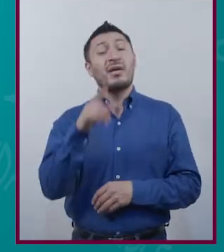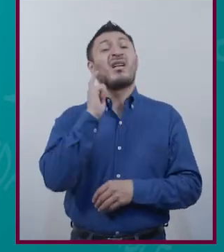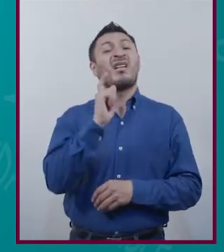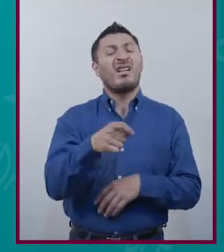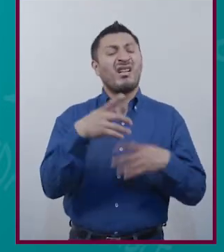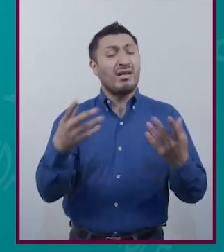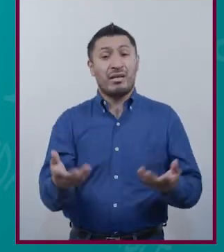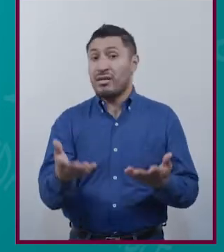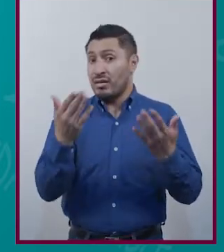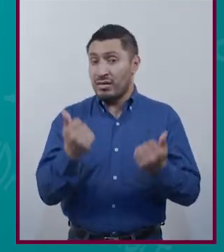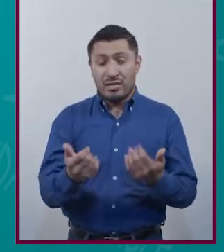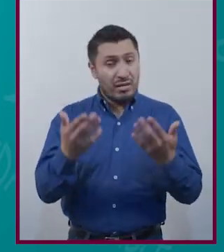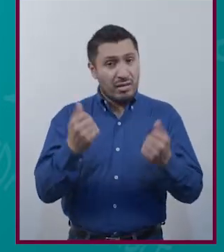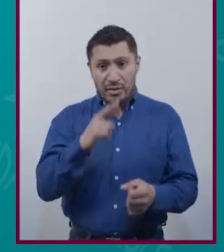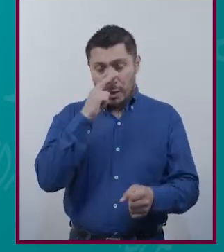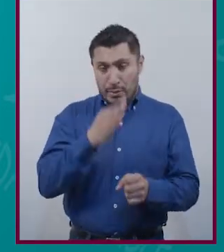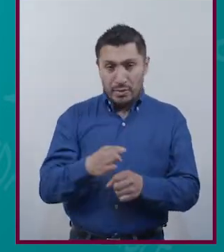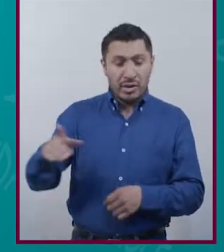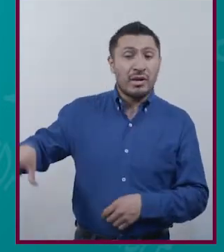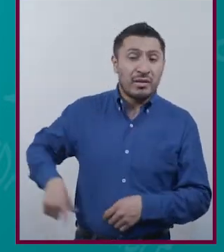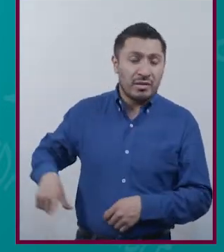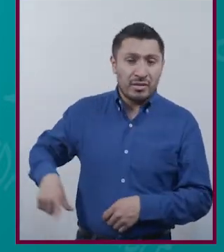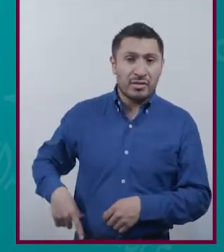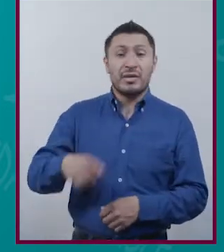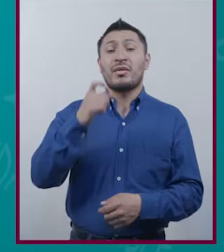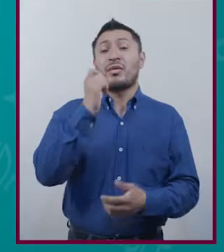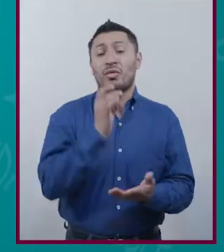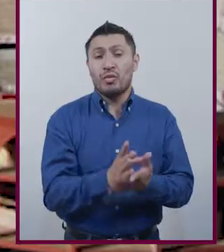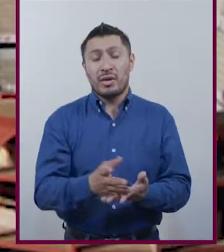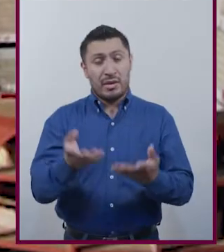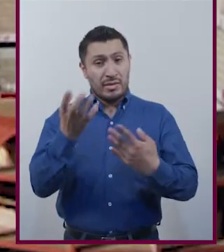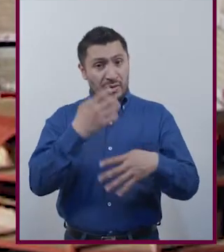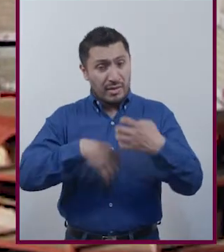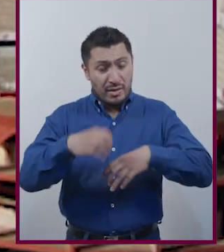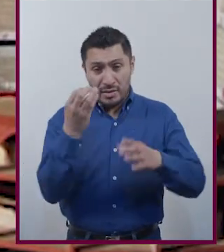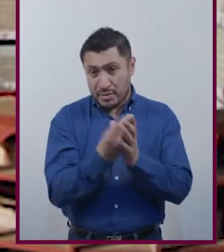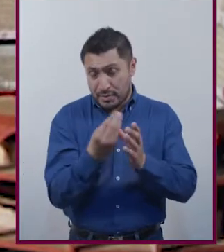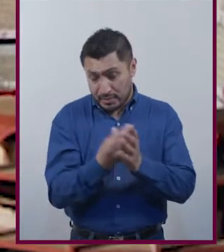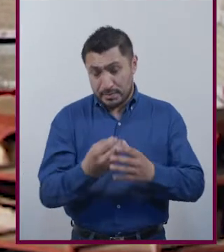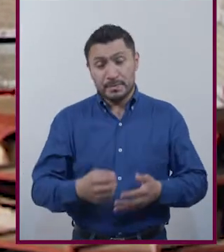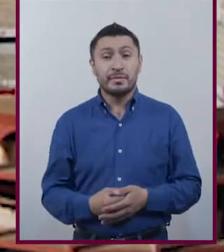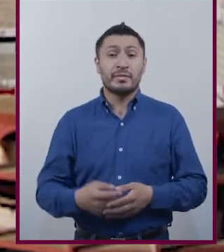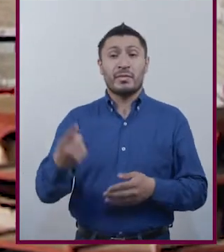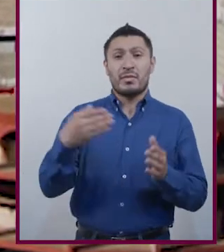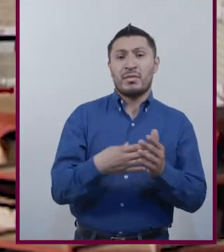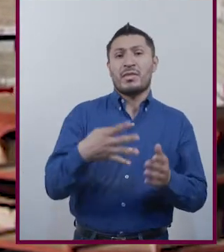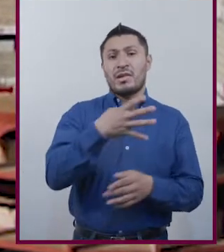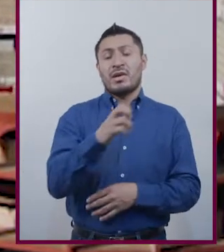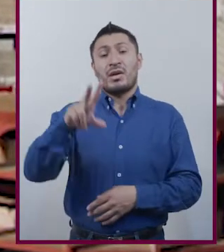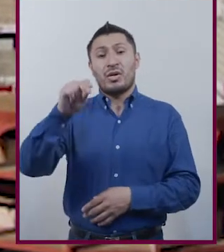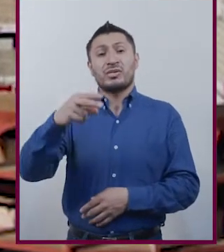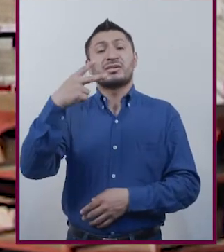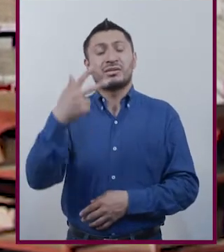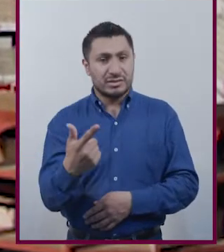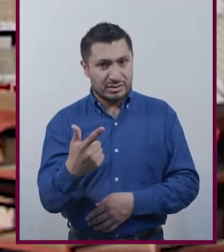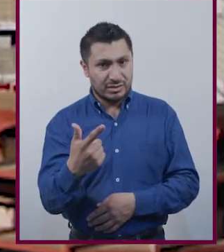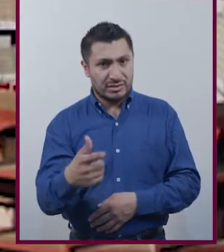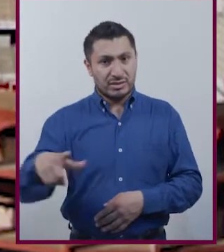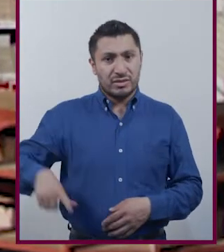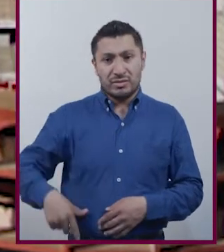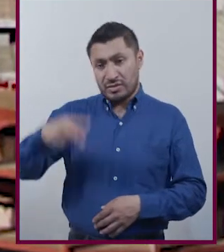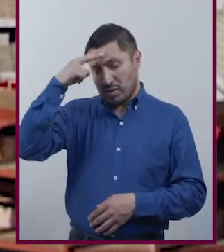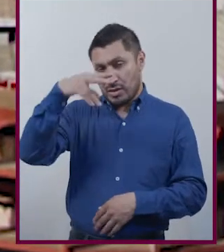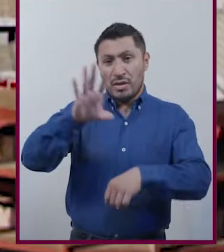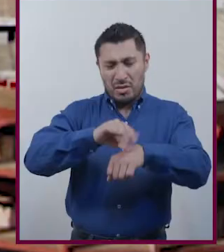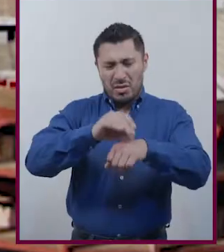no estaba a cargo del Estado, sino de la iniciativa privada. En 1987, el Estado mexicano le